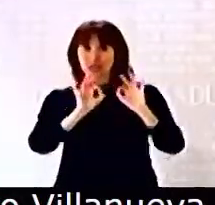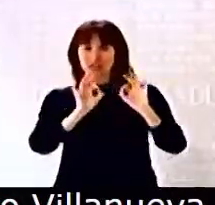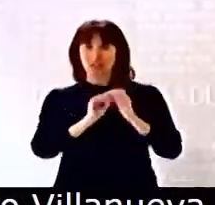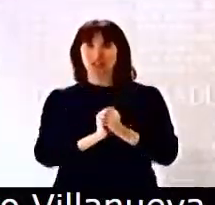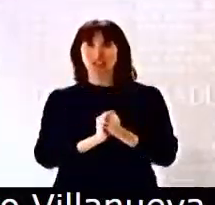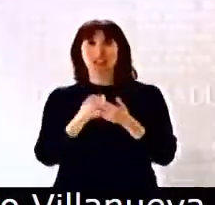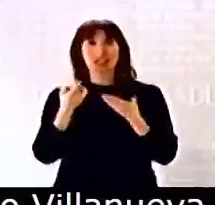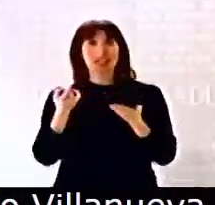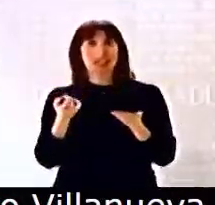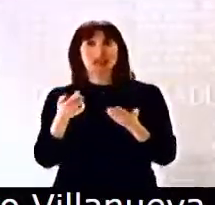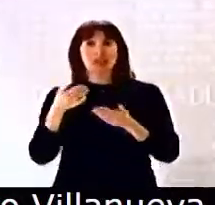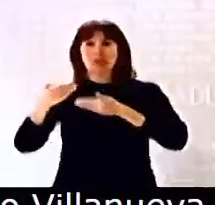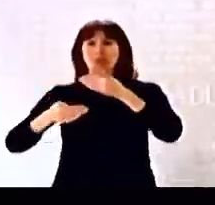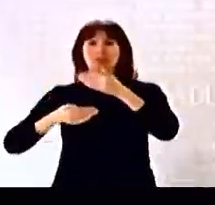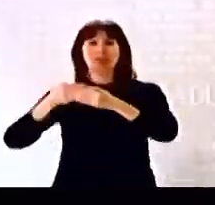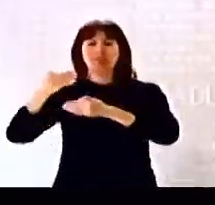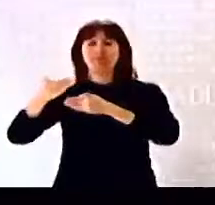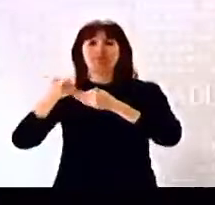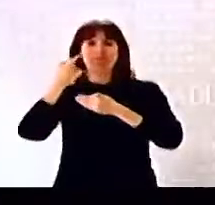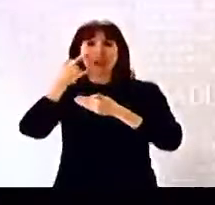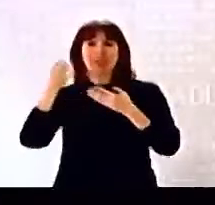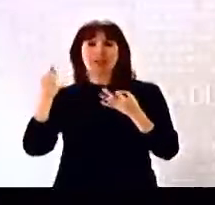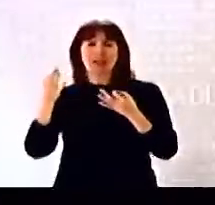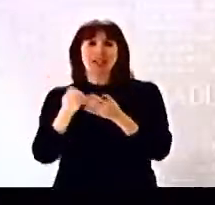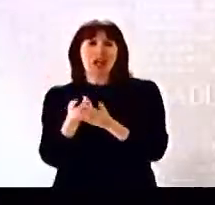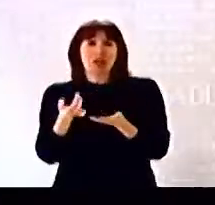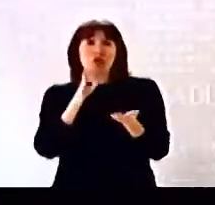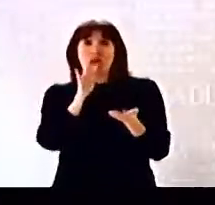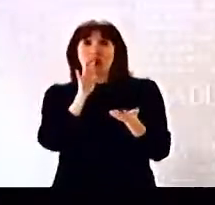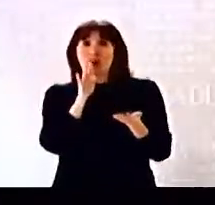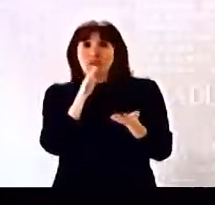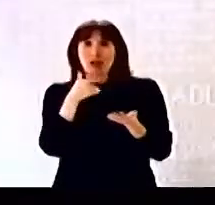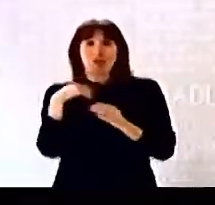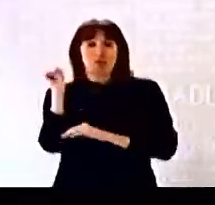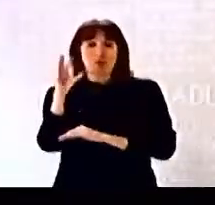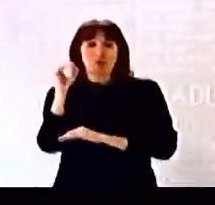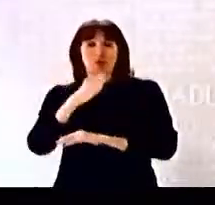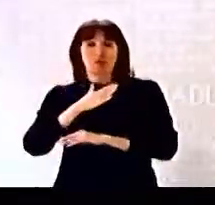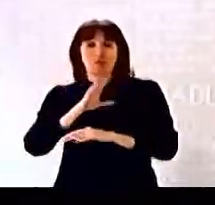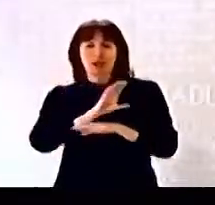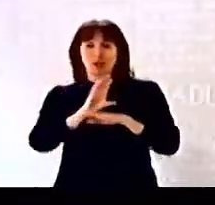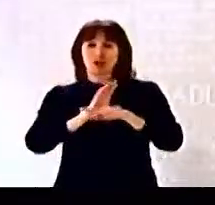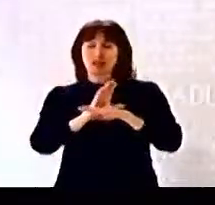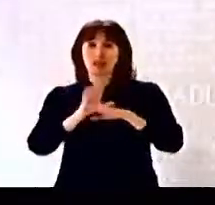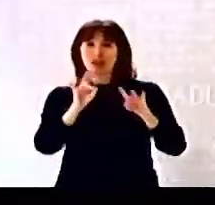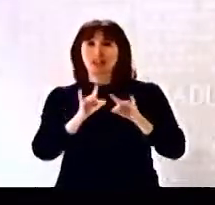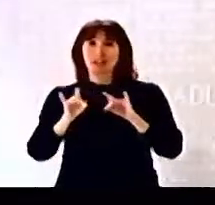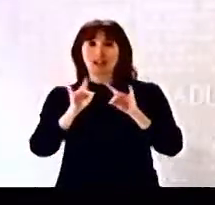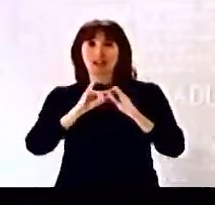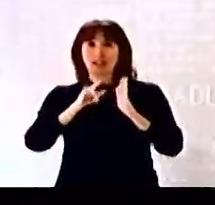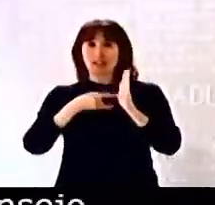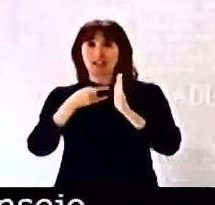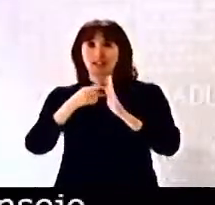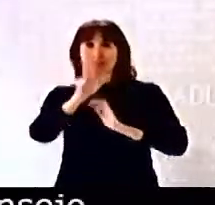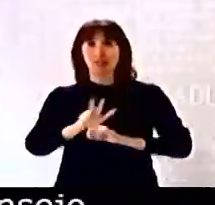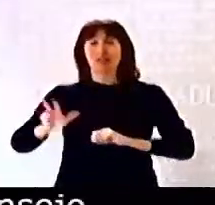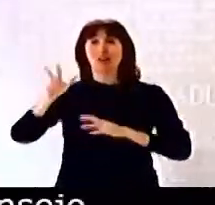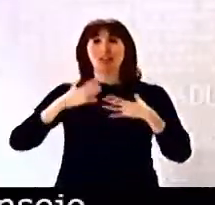Y el tiempo nos irá diciendo. Yo ahora, en la intervención que he hecho en el Consejo Interterritorial del Sistema Nacional de